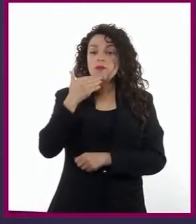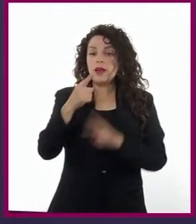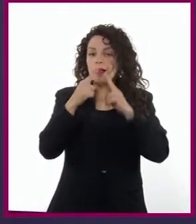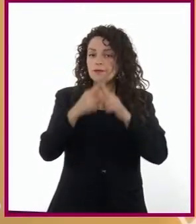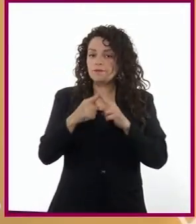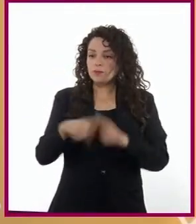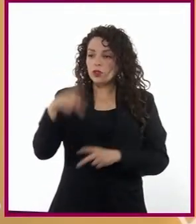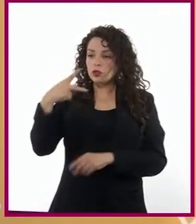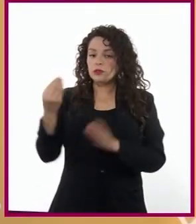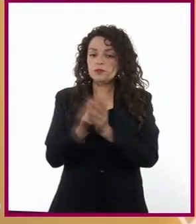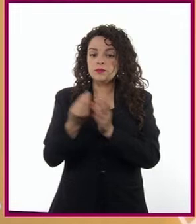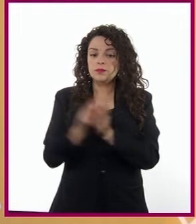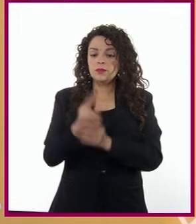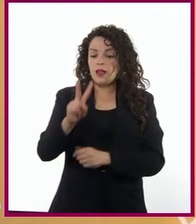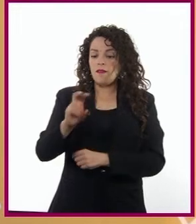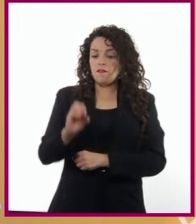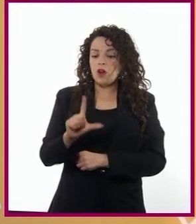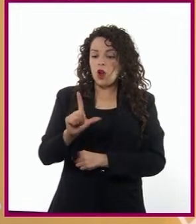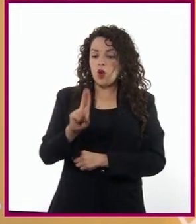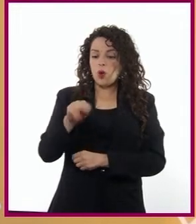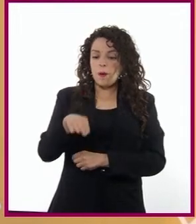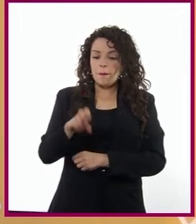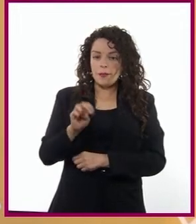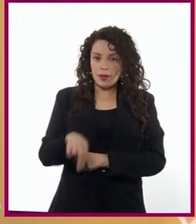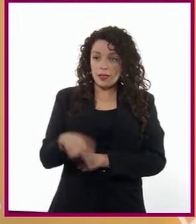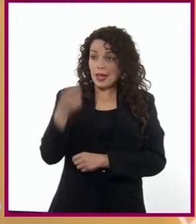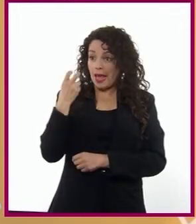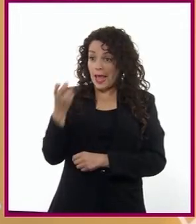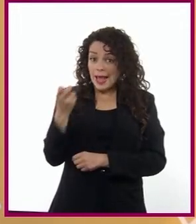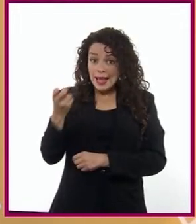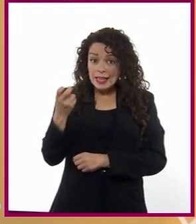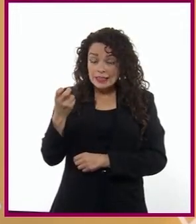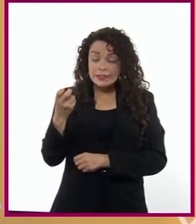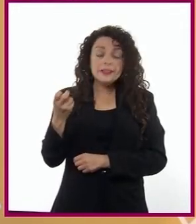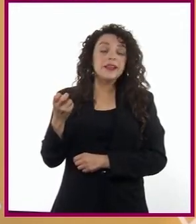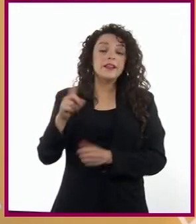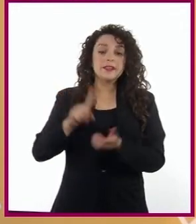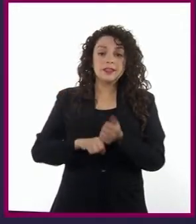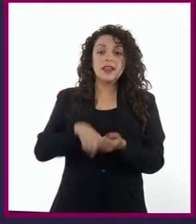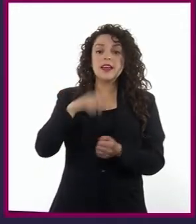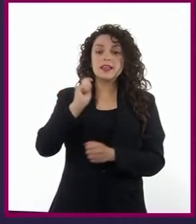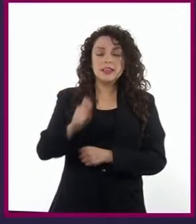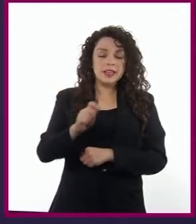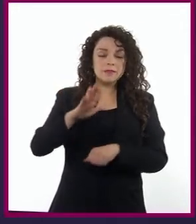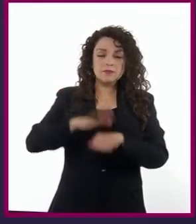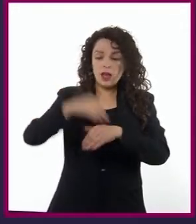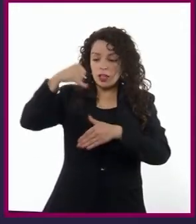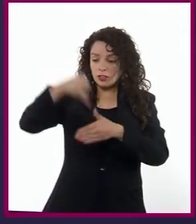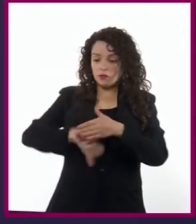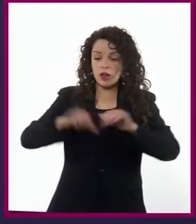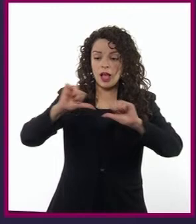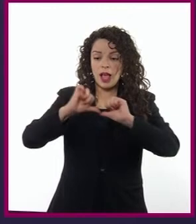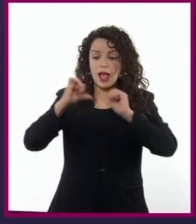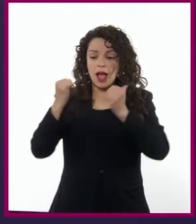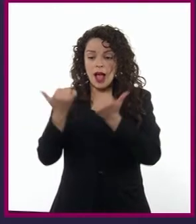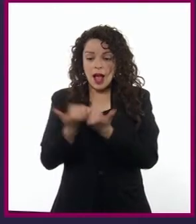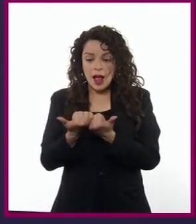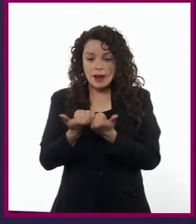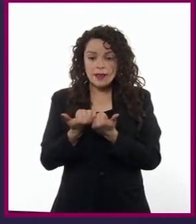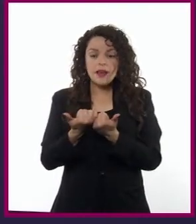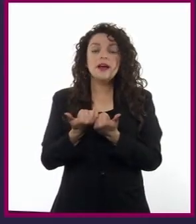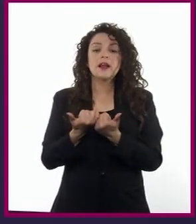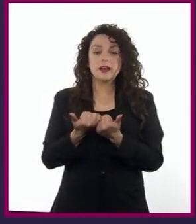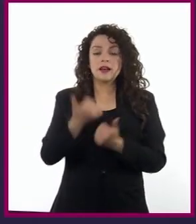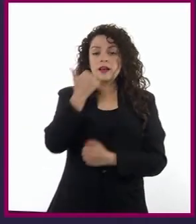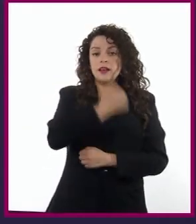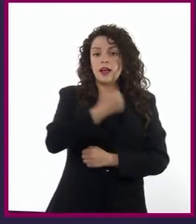volumen. El volumen es una propiedad que generaliza la profundidad y área para los objetos